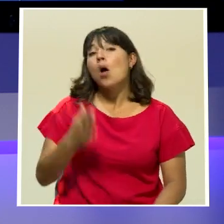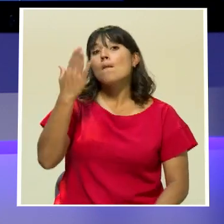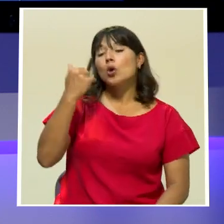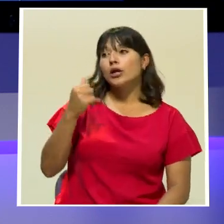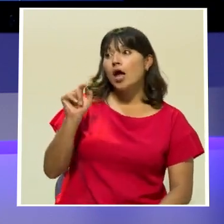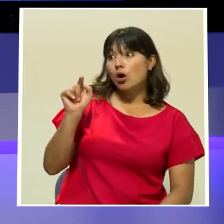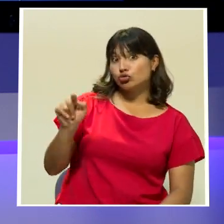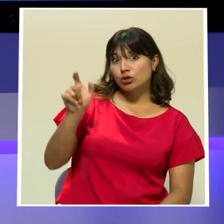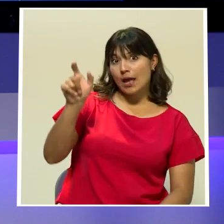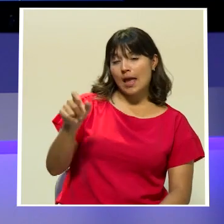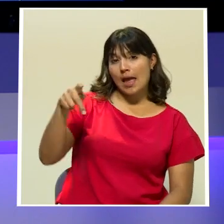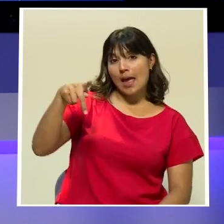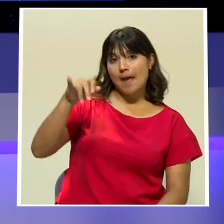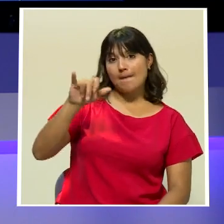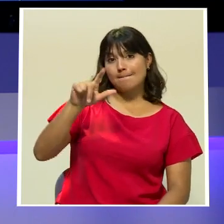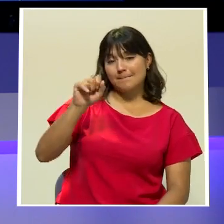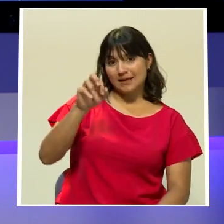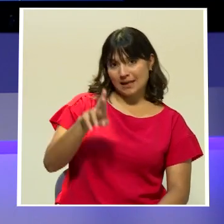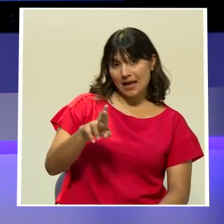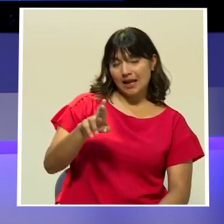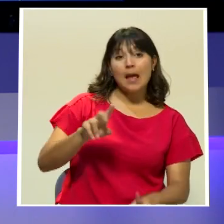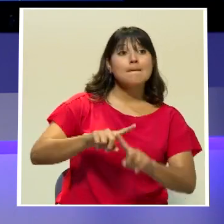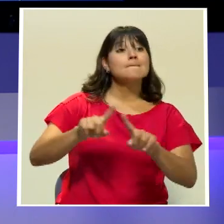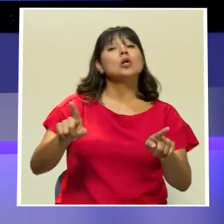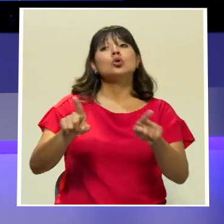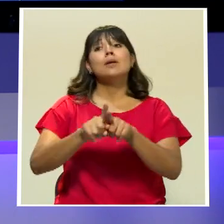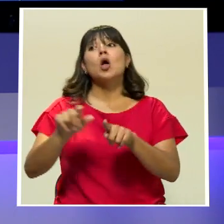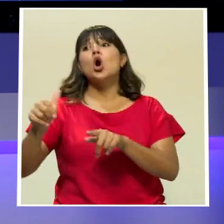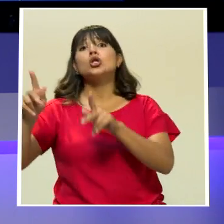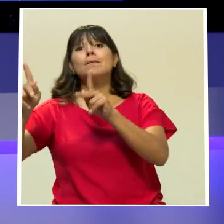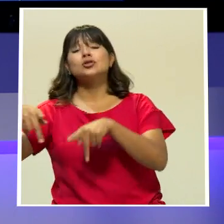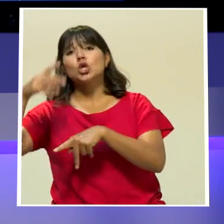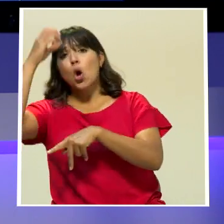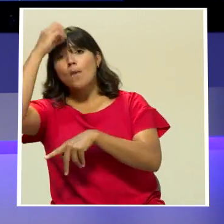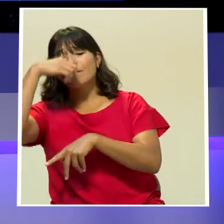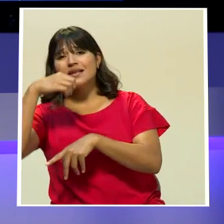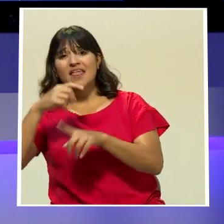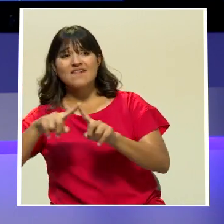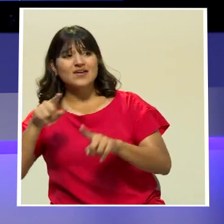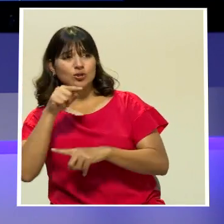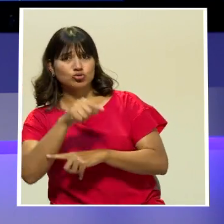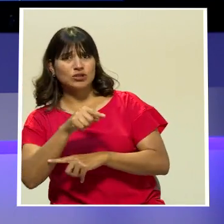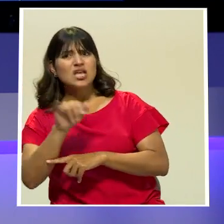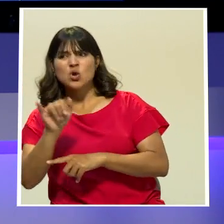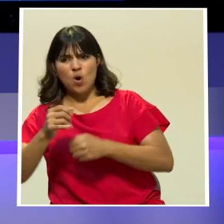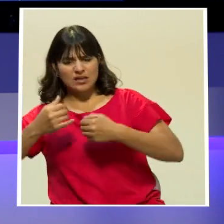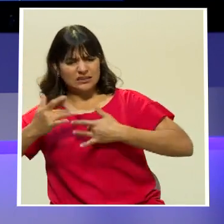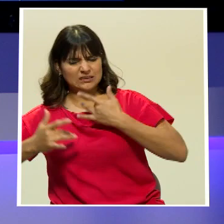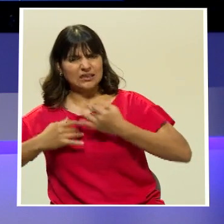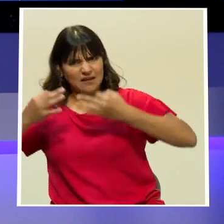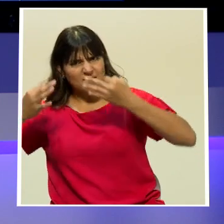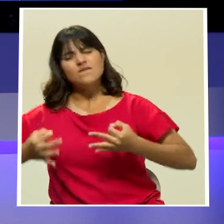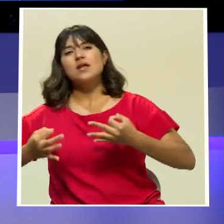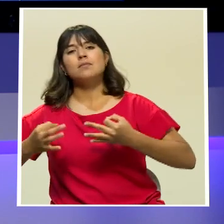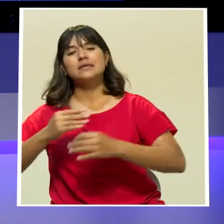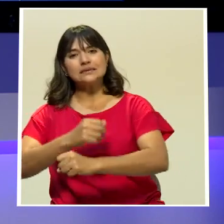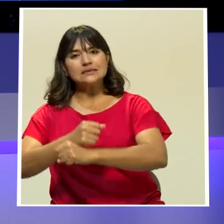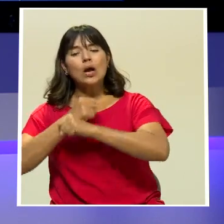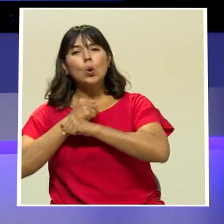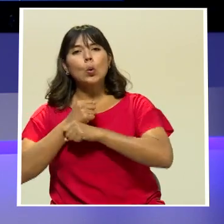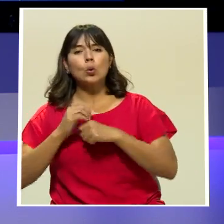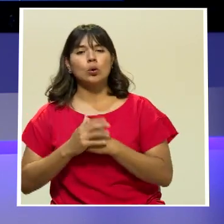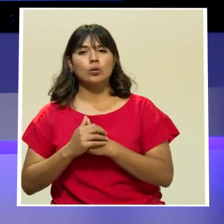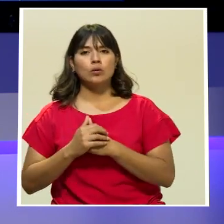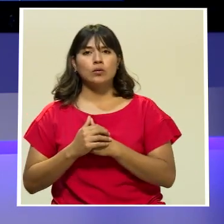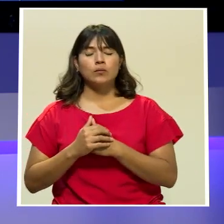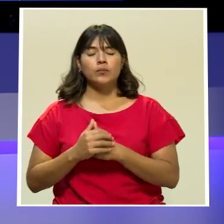firmeza está el otro que piensa distinto a usted y que tiene la misma firmeza y que se le va a oponer, a menos que la expectativa sea pasarle